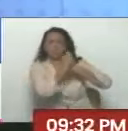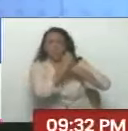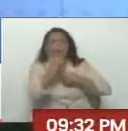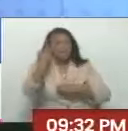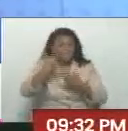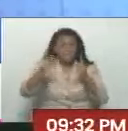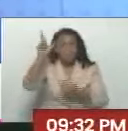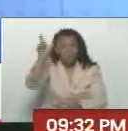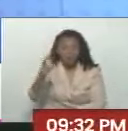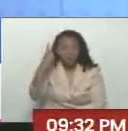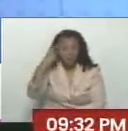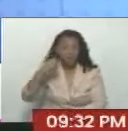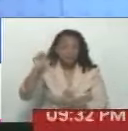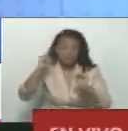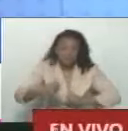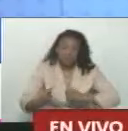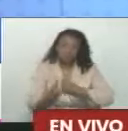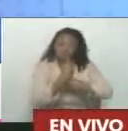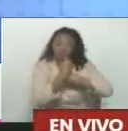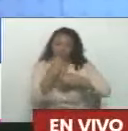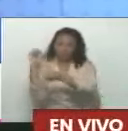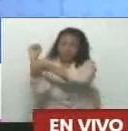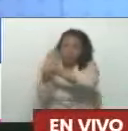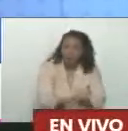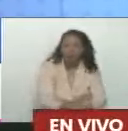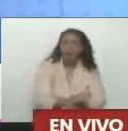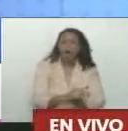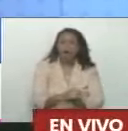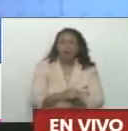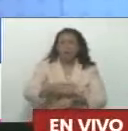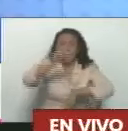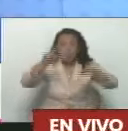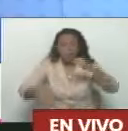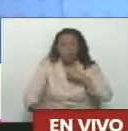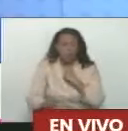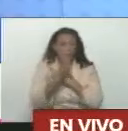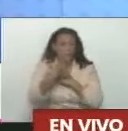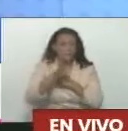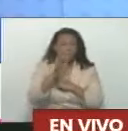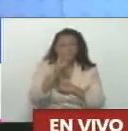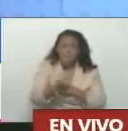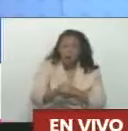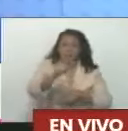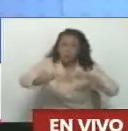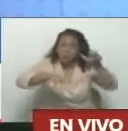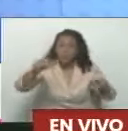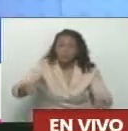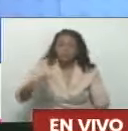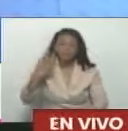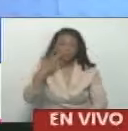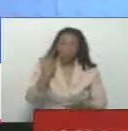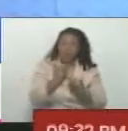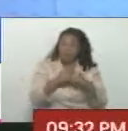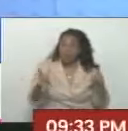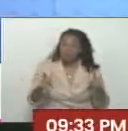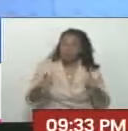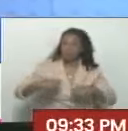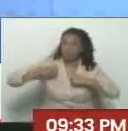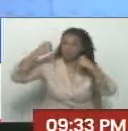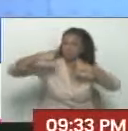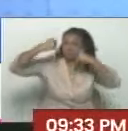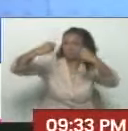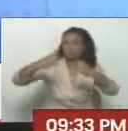Bolívar tenía su mandador contra los esclavistas, contra los godos, y Bolívar quiso no solo la liberación de